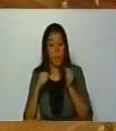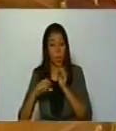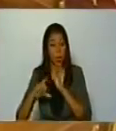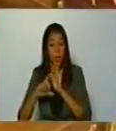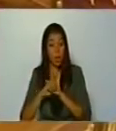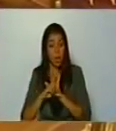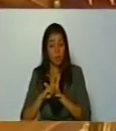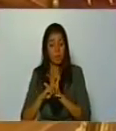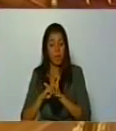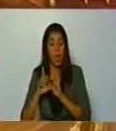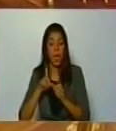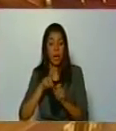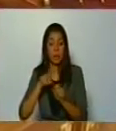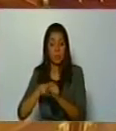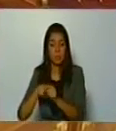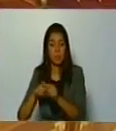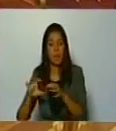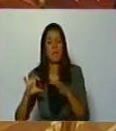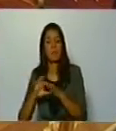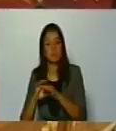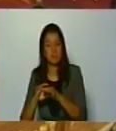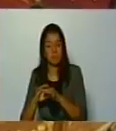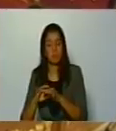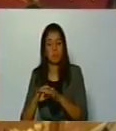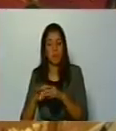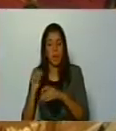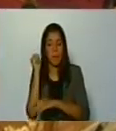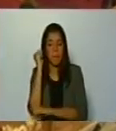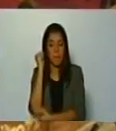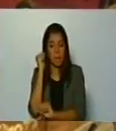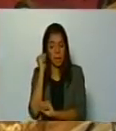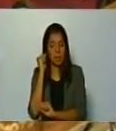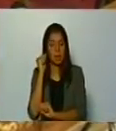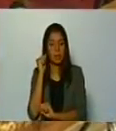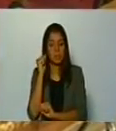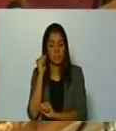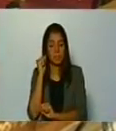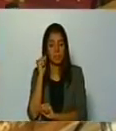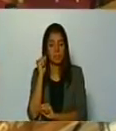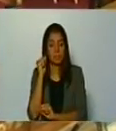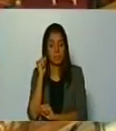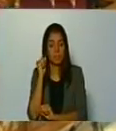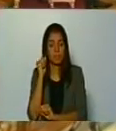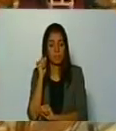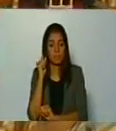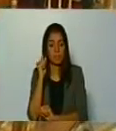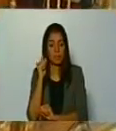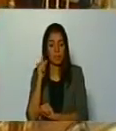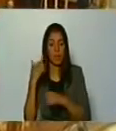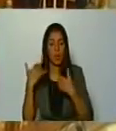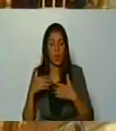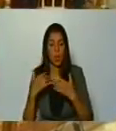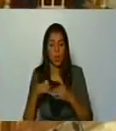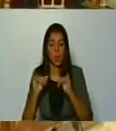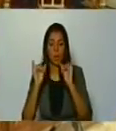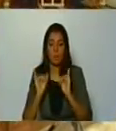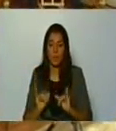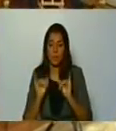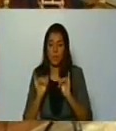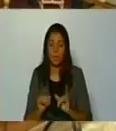de asociación para delinquir. Y este, que obviamente es el más reiterado y